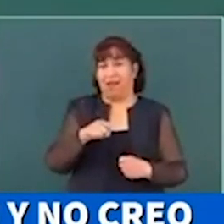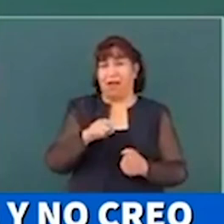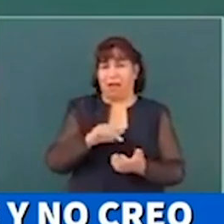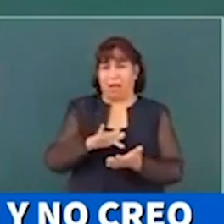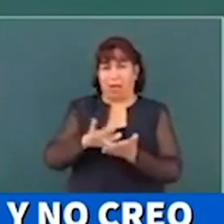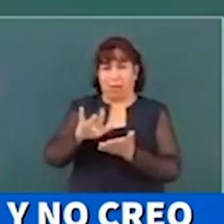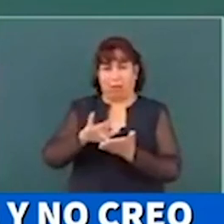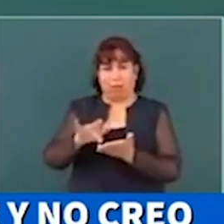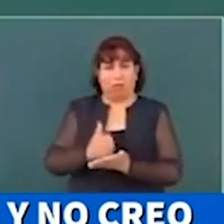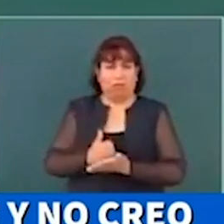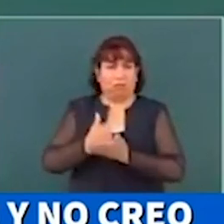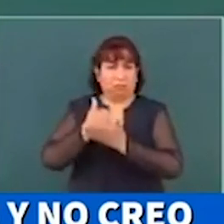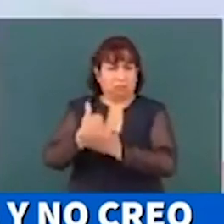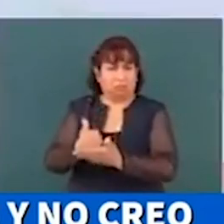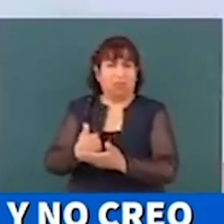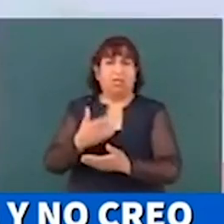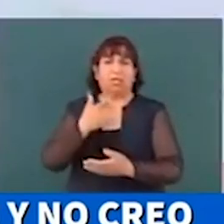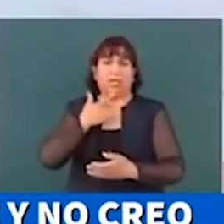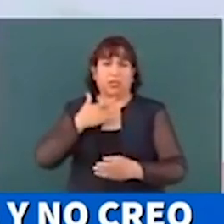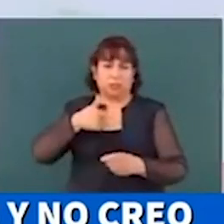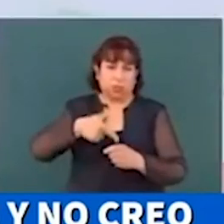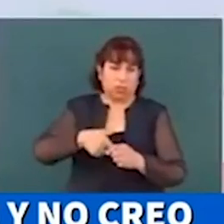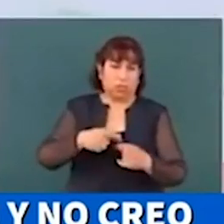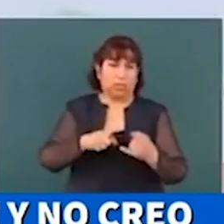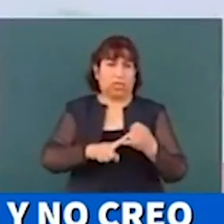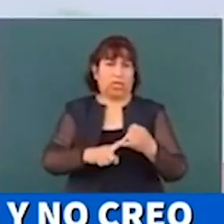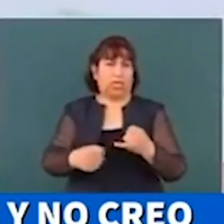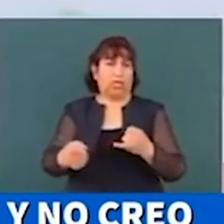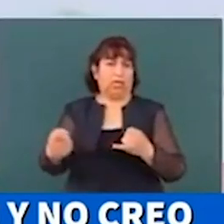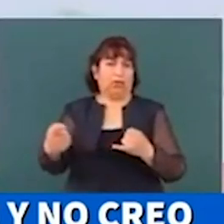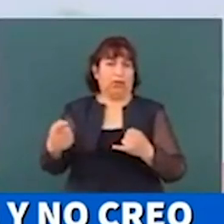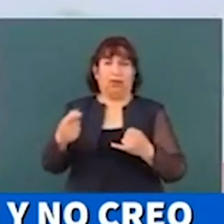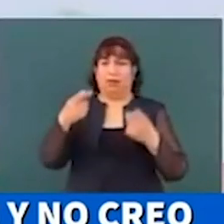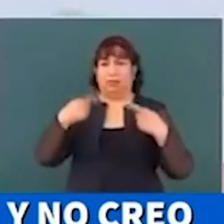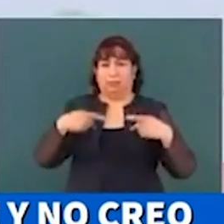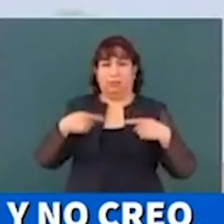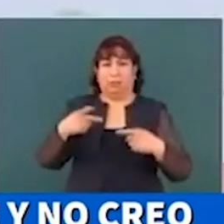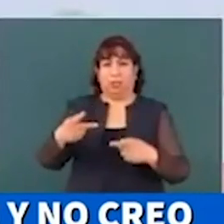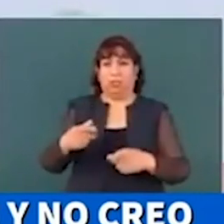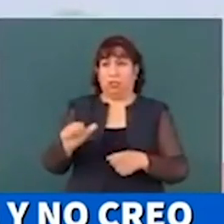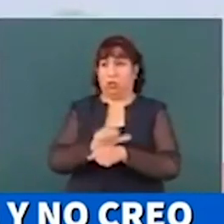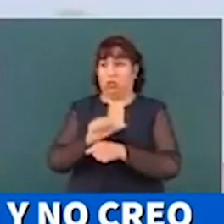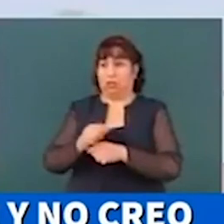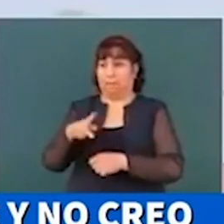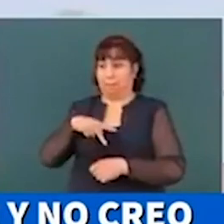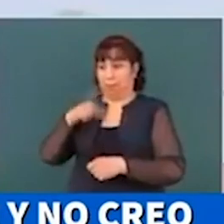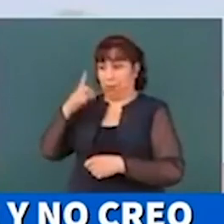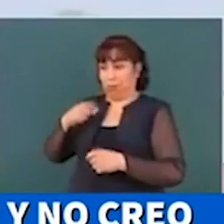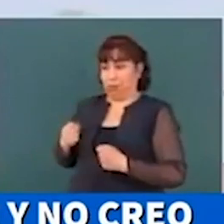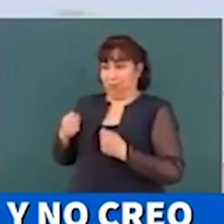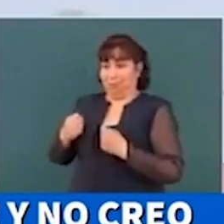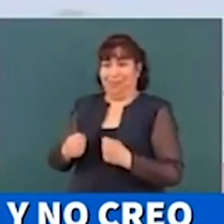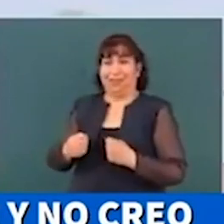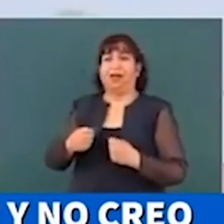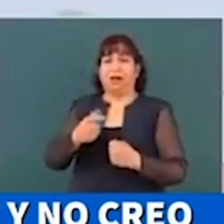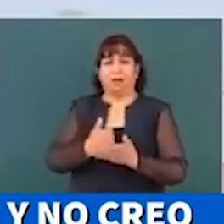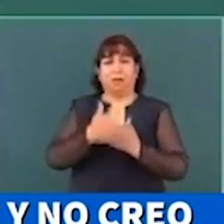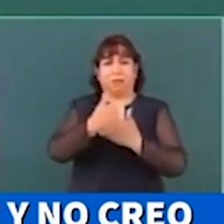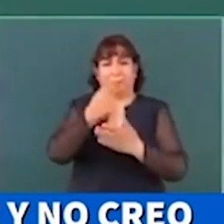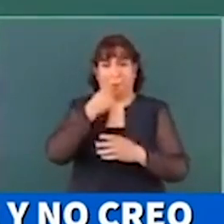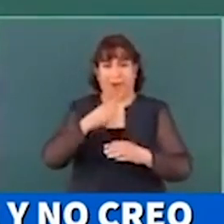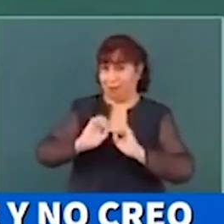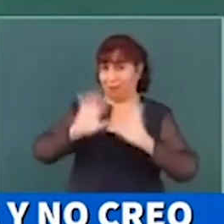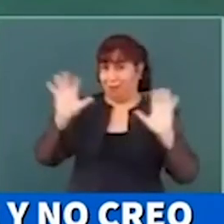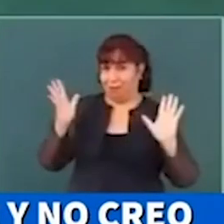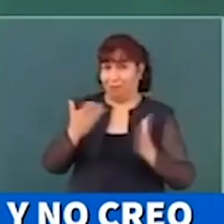apoyar con gasolina a quienes ponían sus carros y ayudaban en el movimiento, pero que